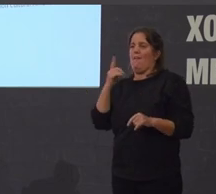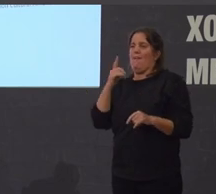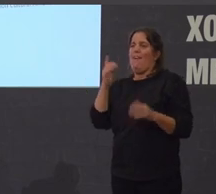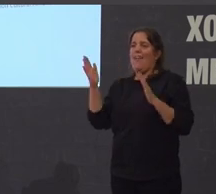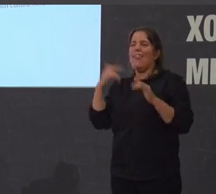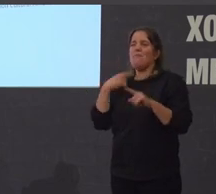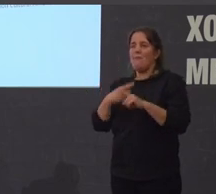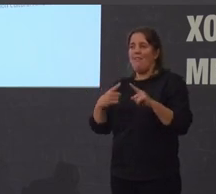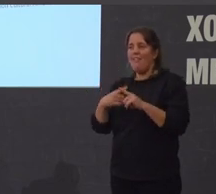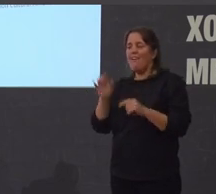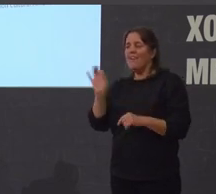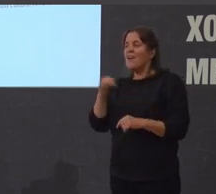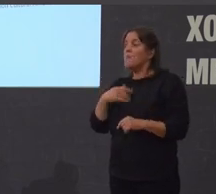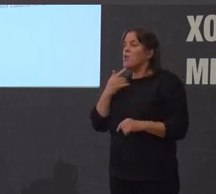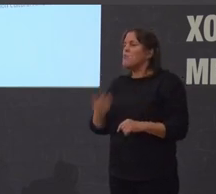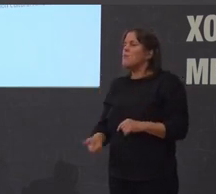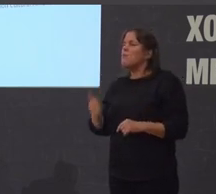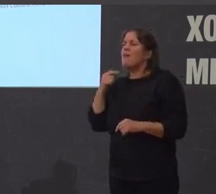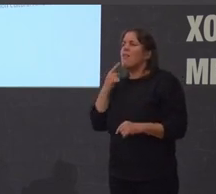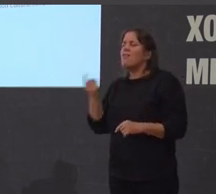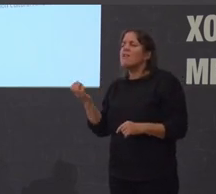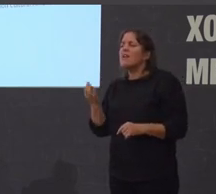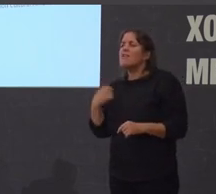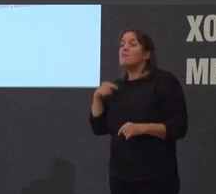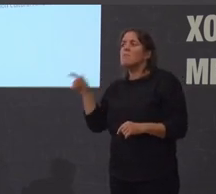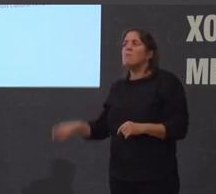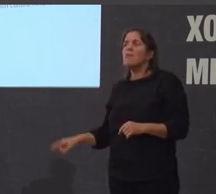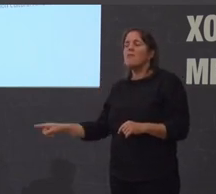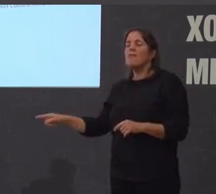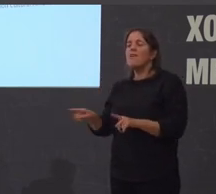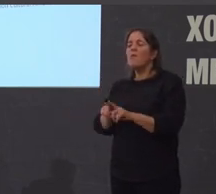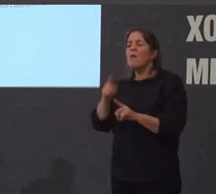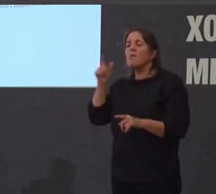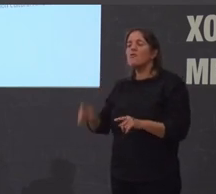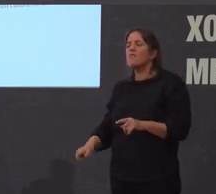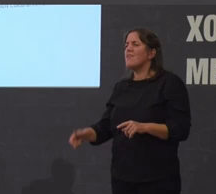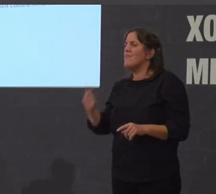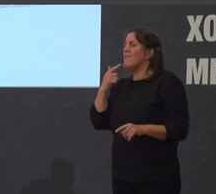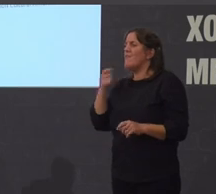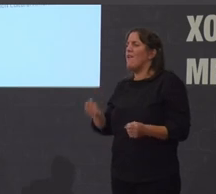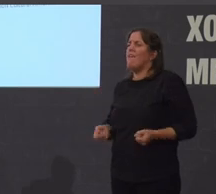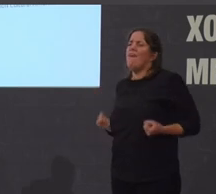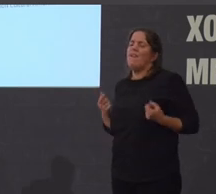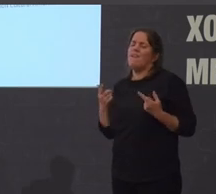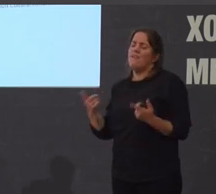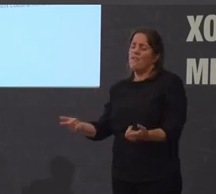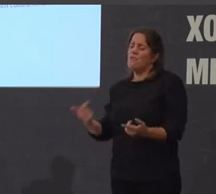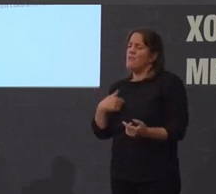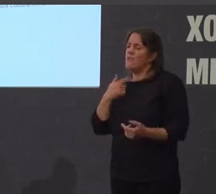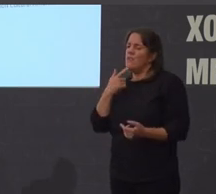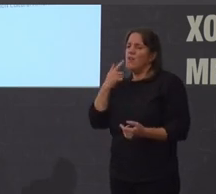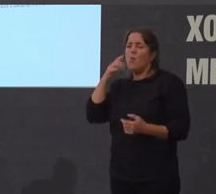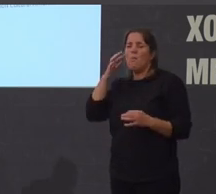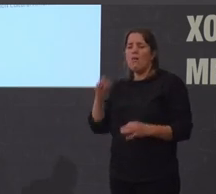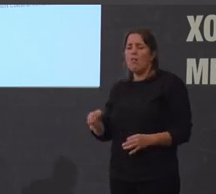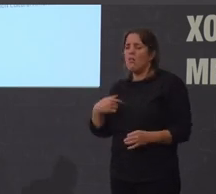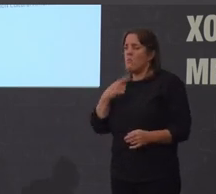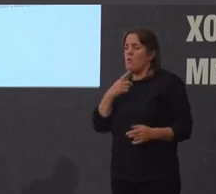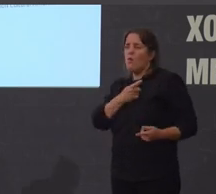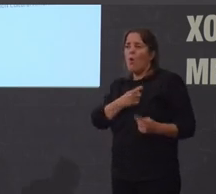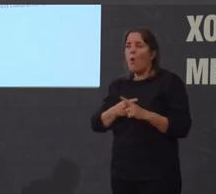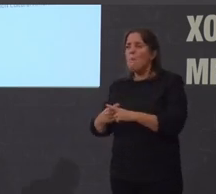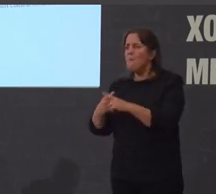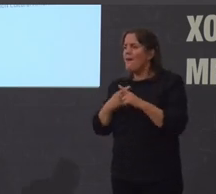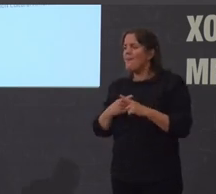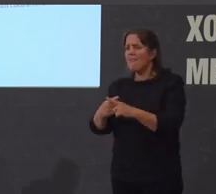importante que puedo decir de pepe es que las personas más generosas e humildes que con eso porque todo comparte